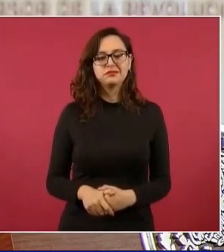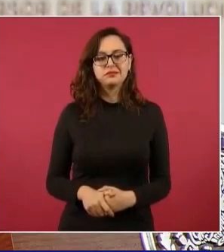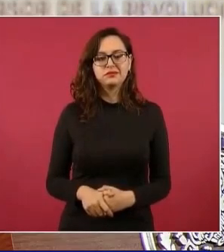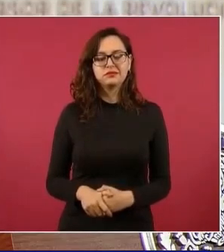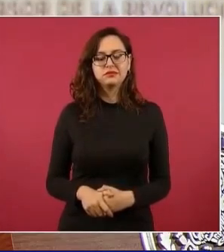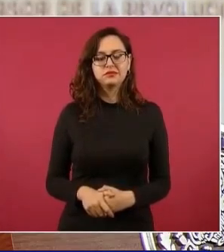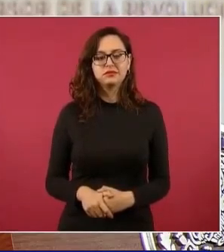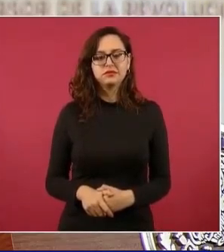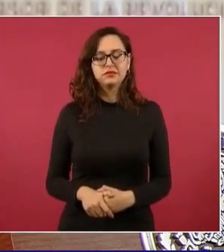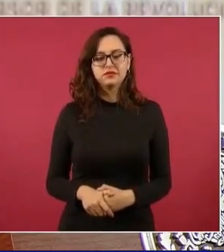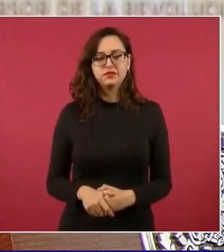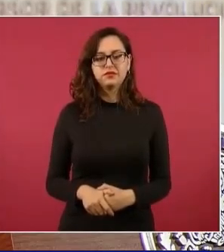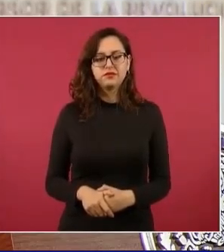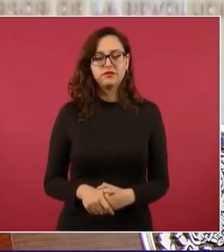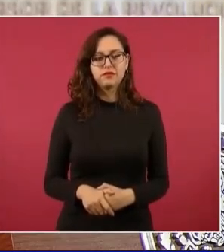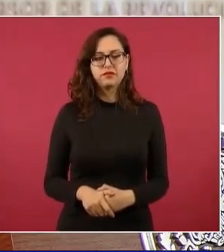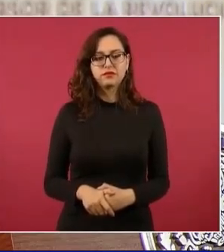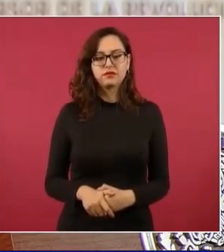Entonces,